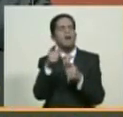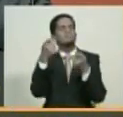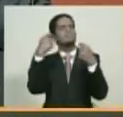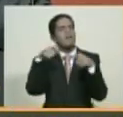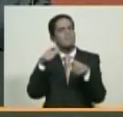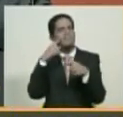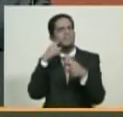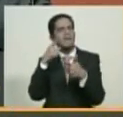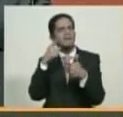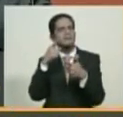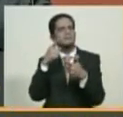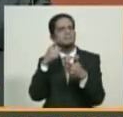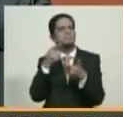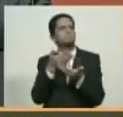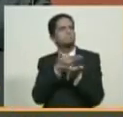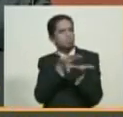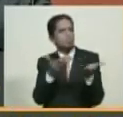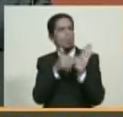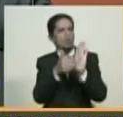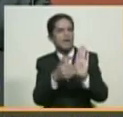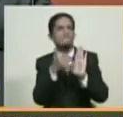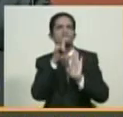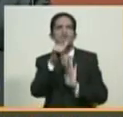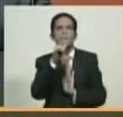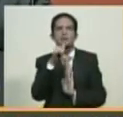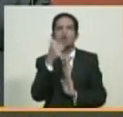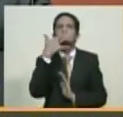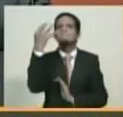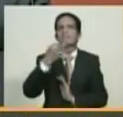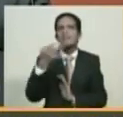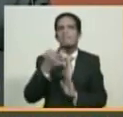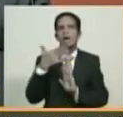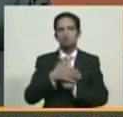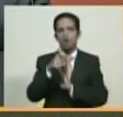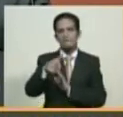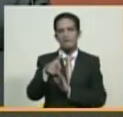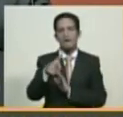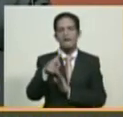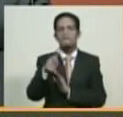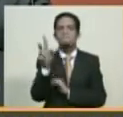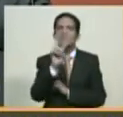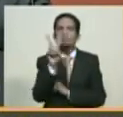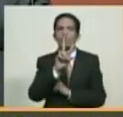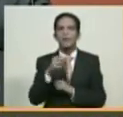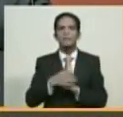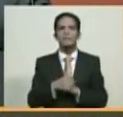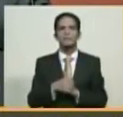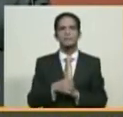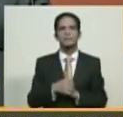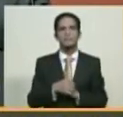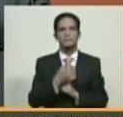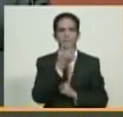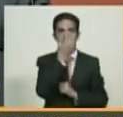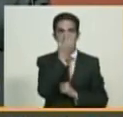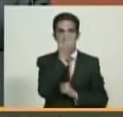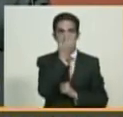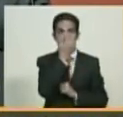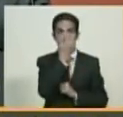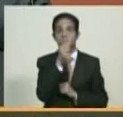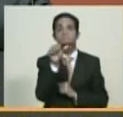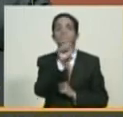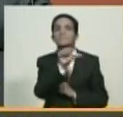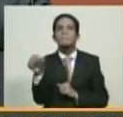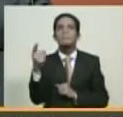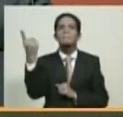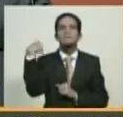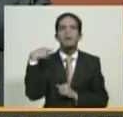los artilugios diplomáticos en contra de la República Bolivariana de Venezuela. La semana pasada